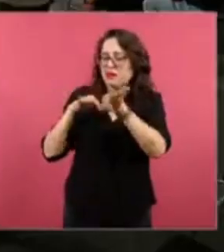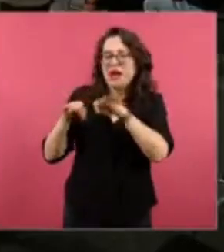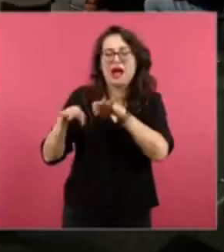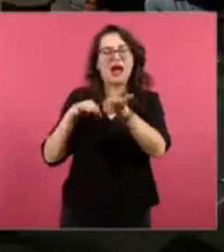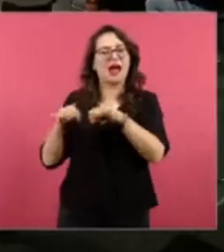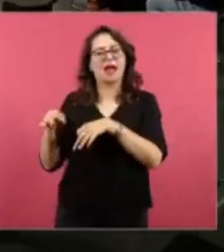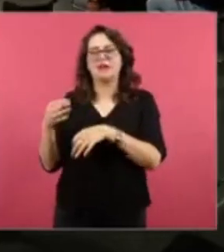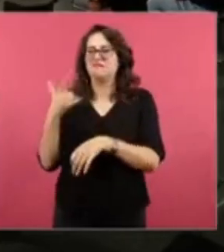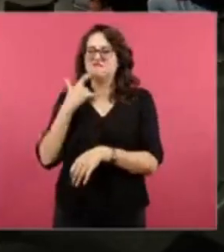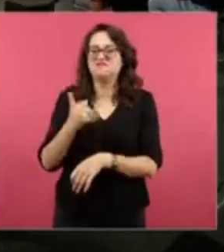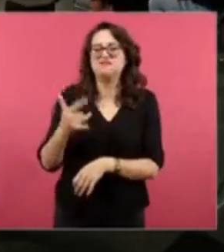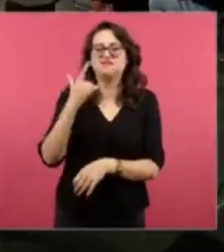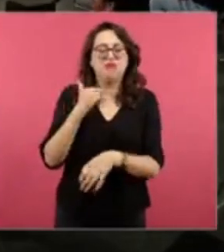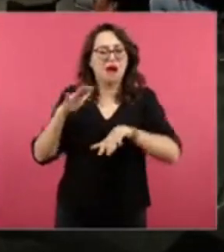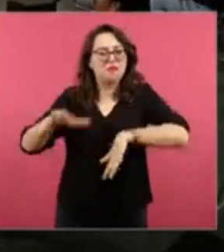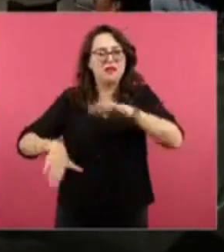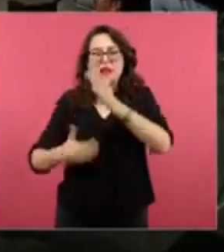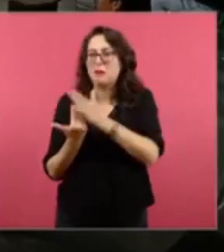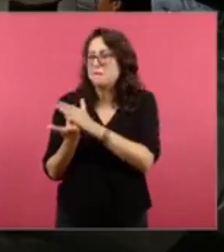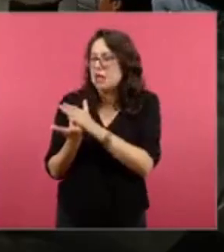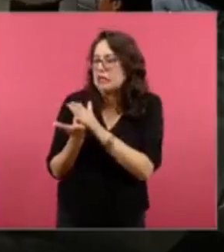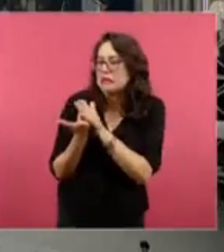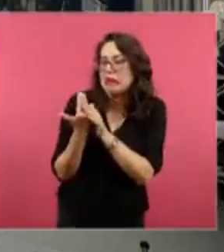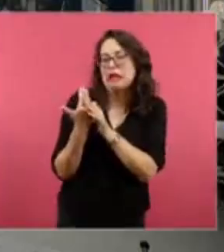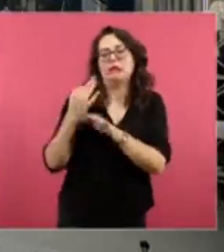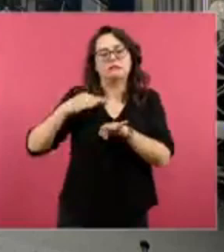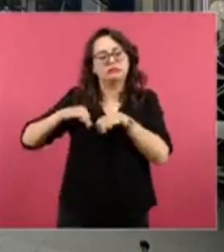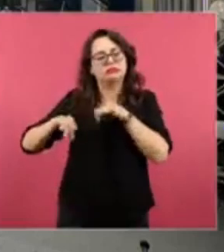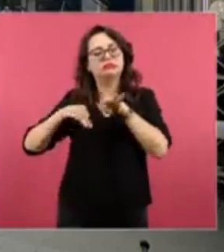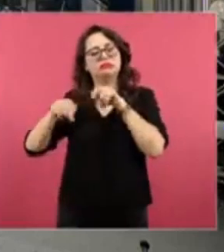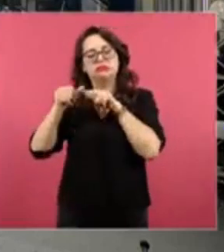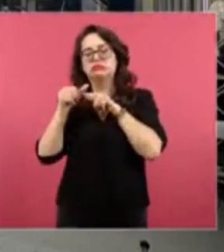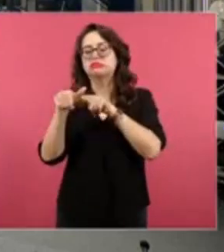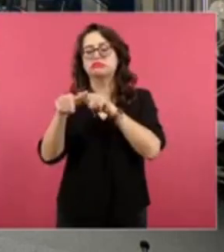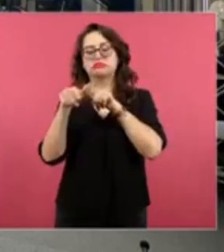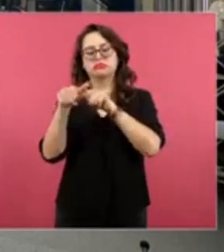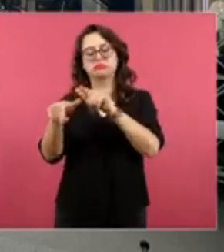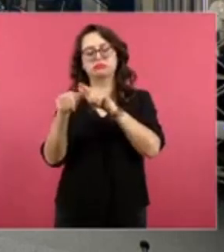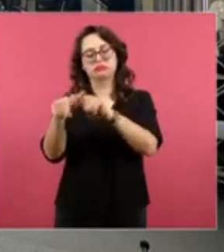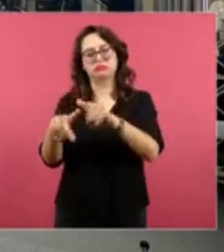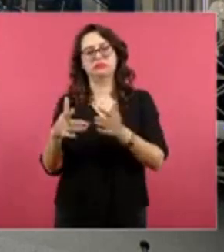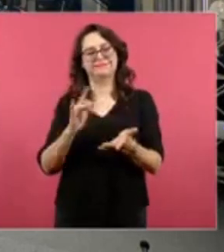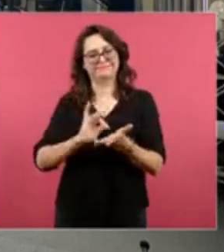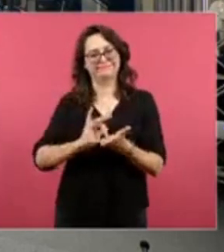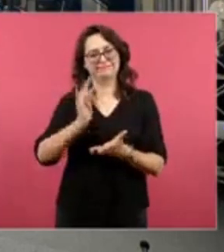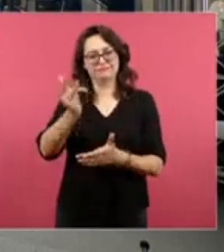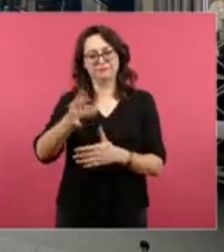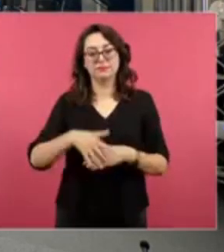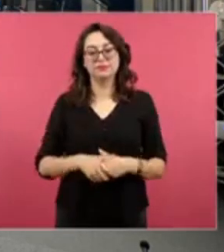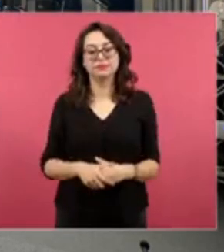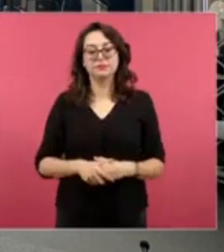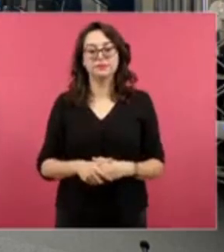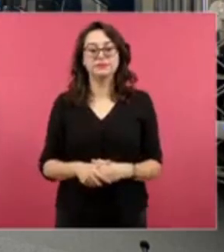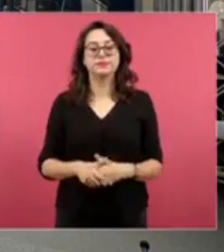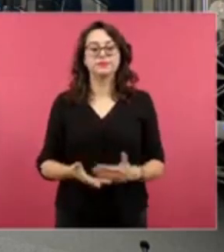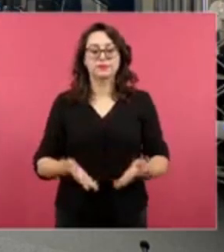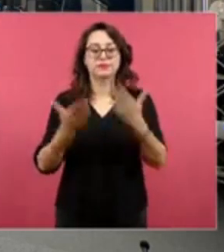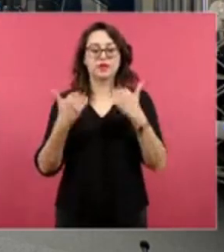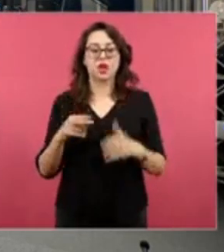días. Gracias. Gracias, maestro. Nora Hilda Rodríguez Báez.